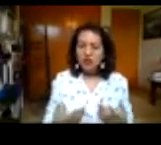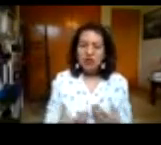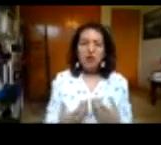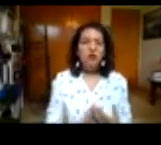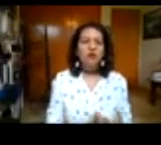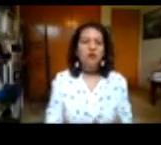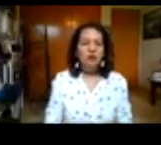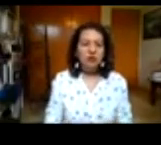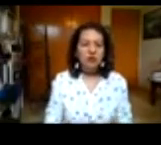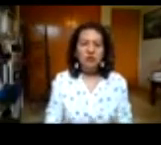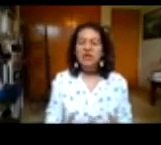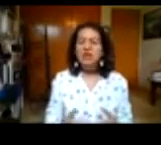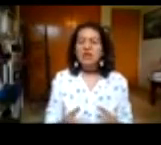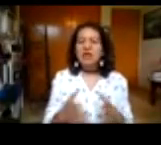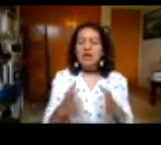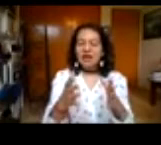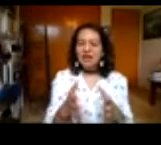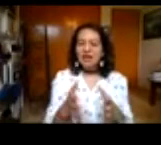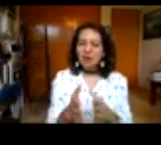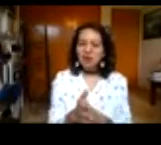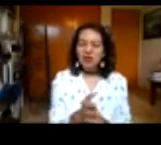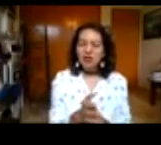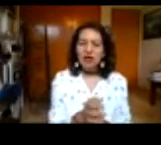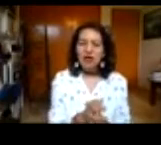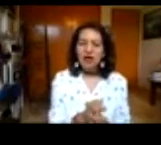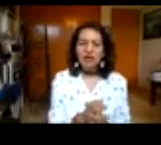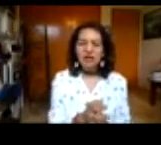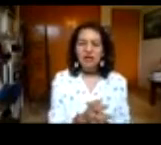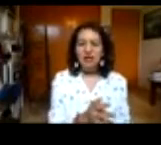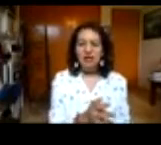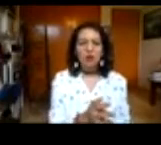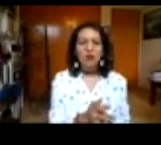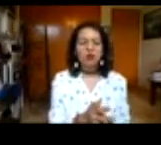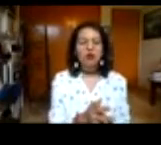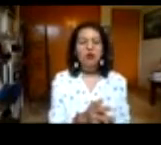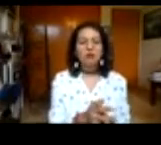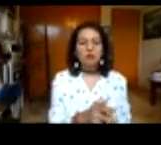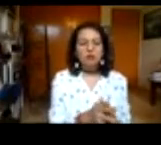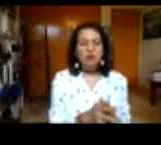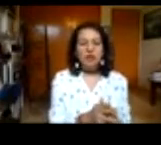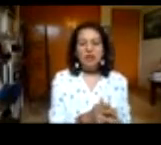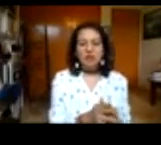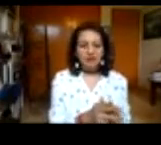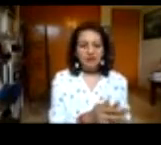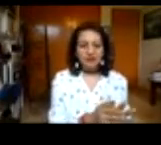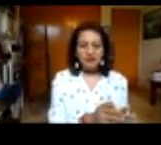si tienen o no información. Y aquí les vamos a dejar